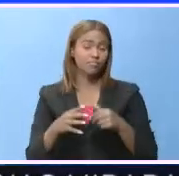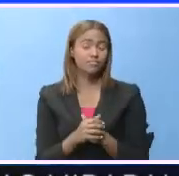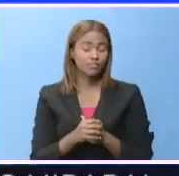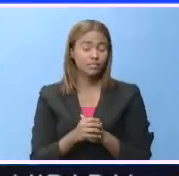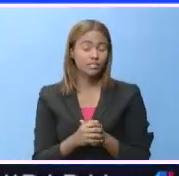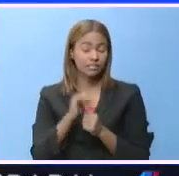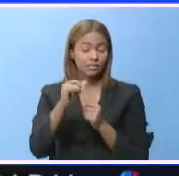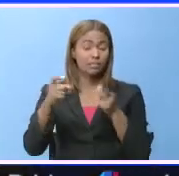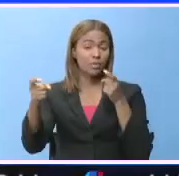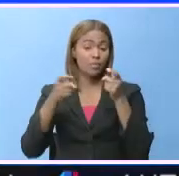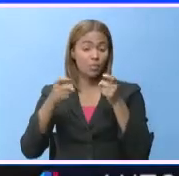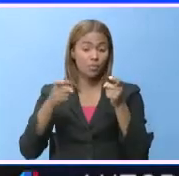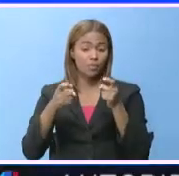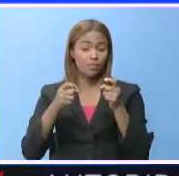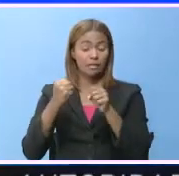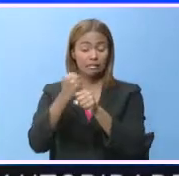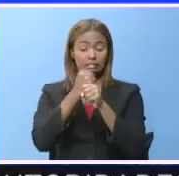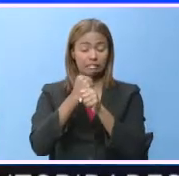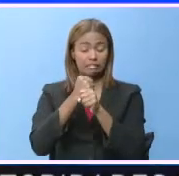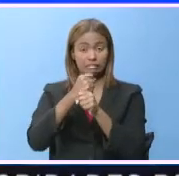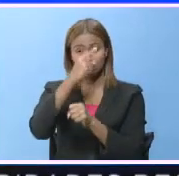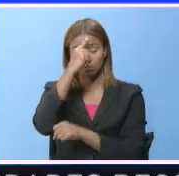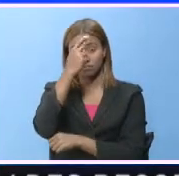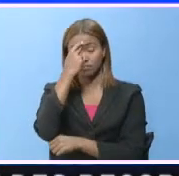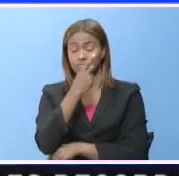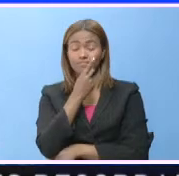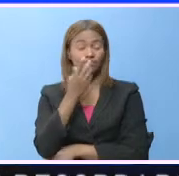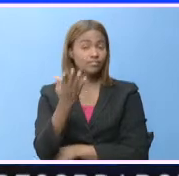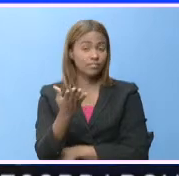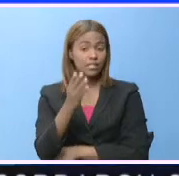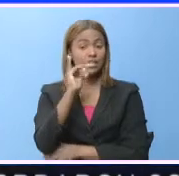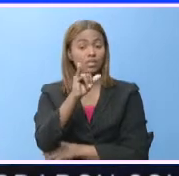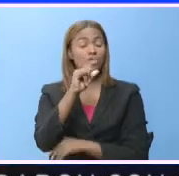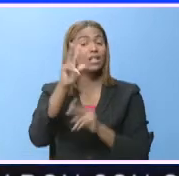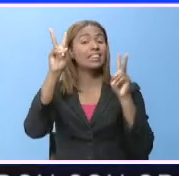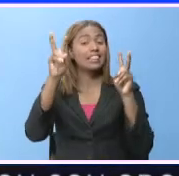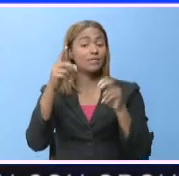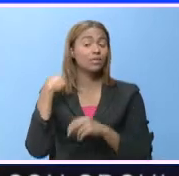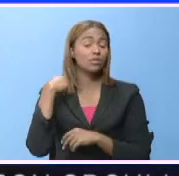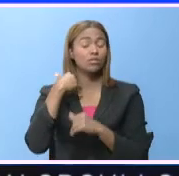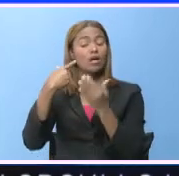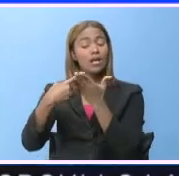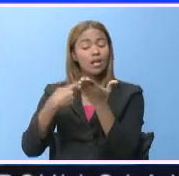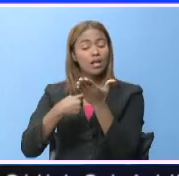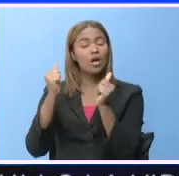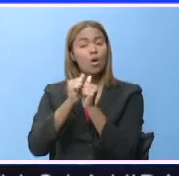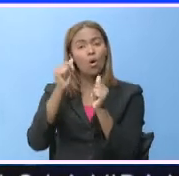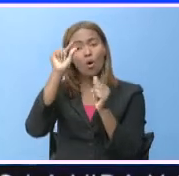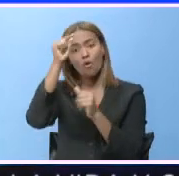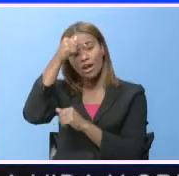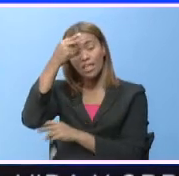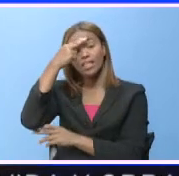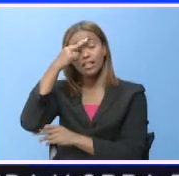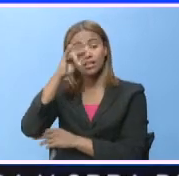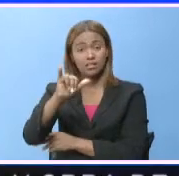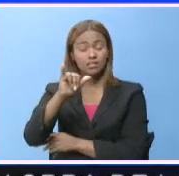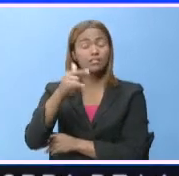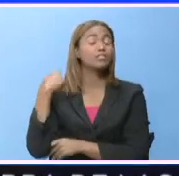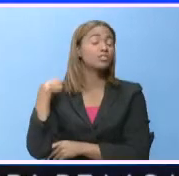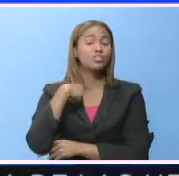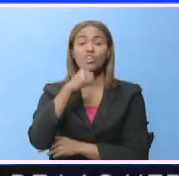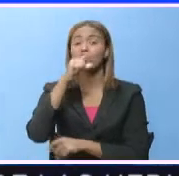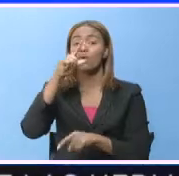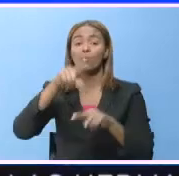problema que es prácticamente insostenible. Y nosotros, y es uno de los temas que estamos tratando con el gobierno haitiano. Nosotros